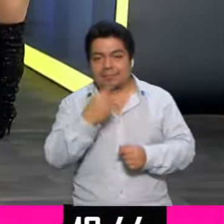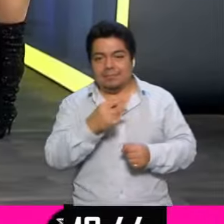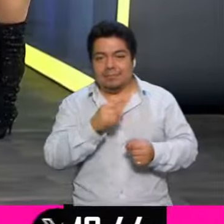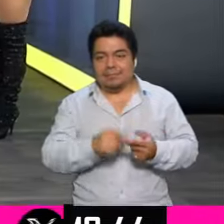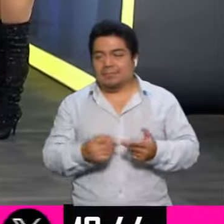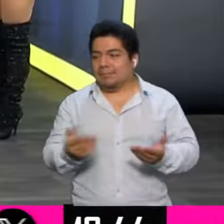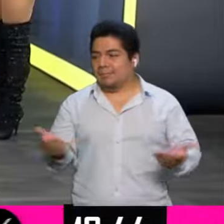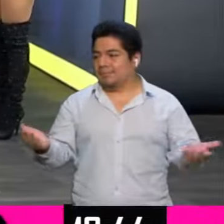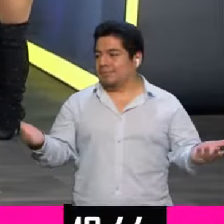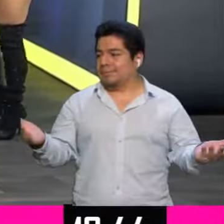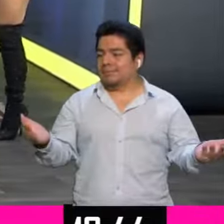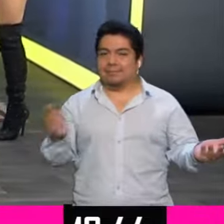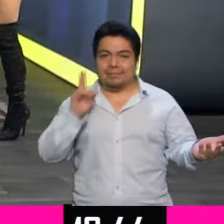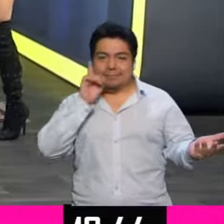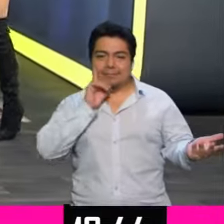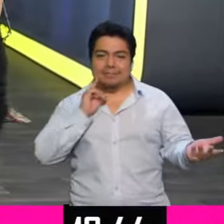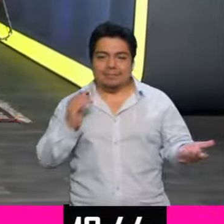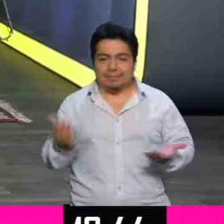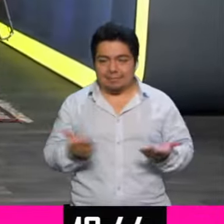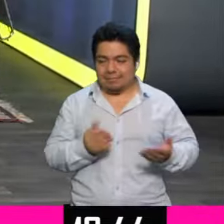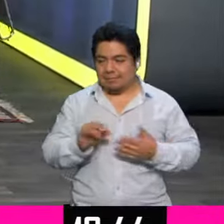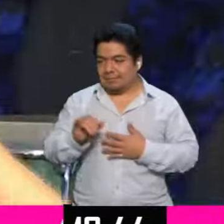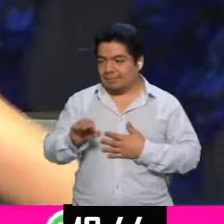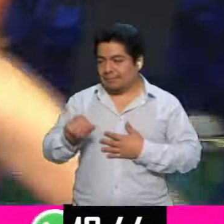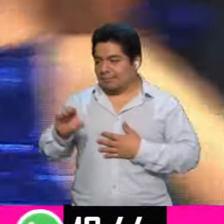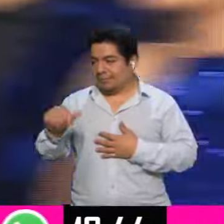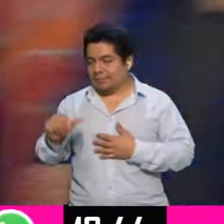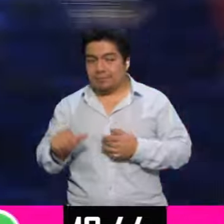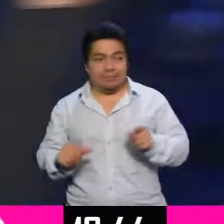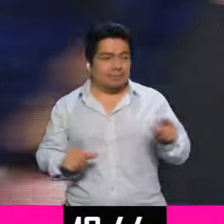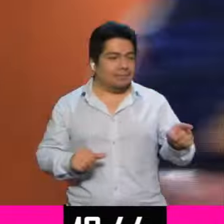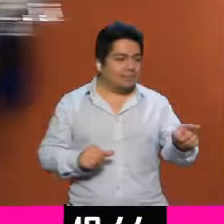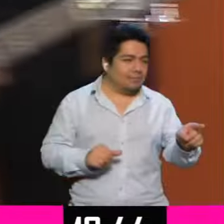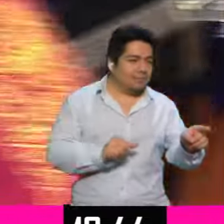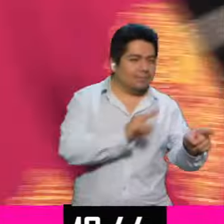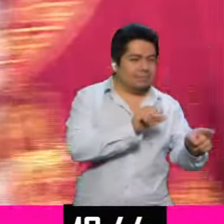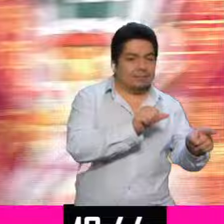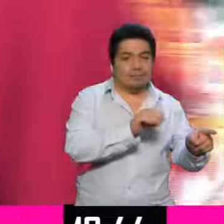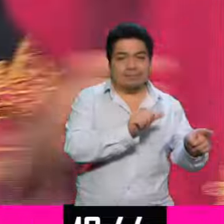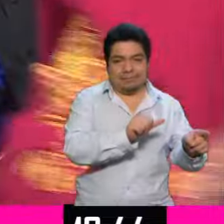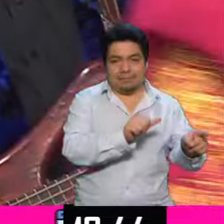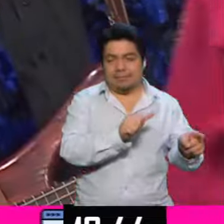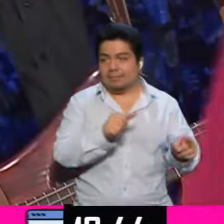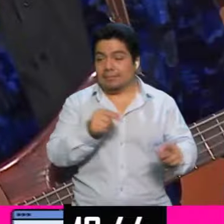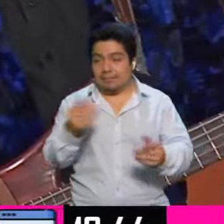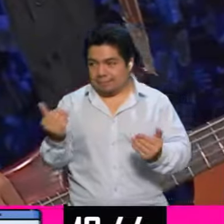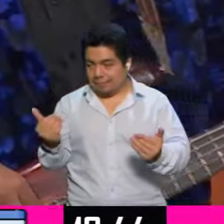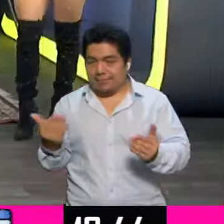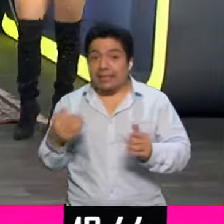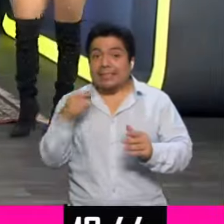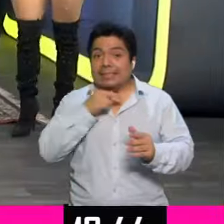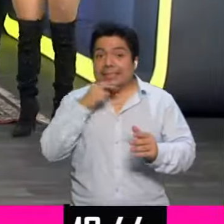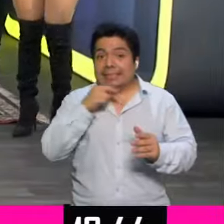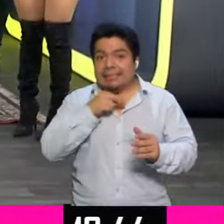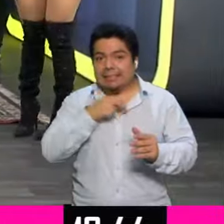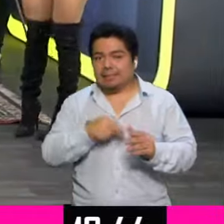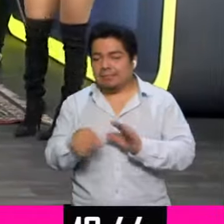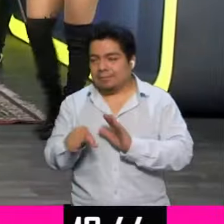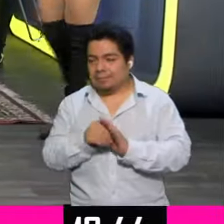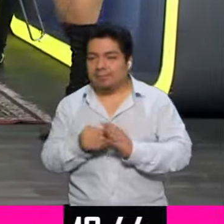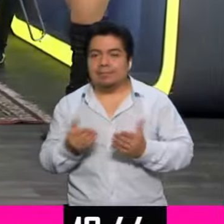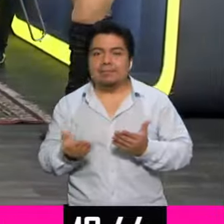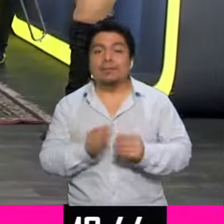las bailarinas que son. Más que nos van a poner un pasito. Jessica y Vanessa. Vamos a ponernos rápido porque no tenemos casi tiempo.